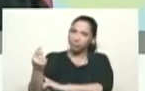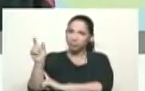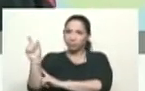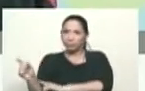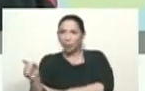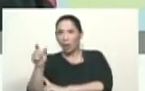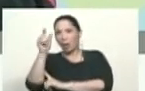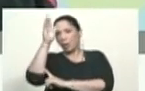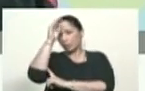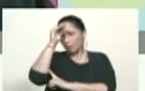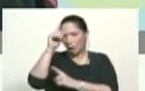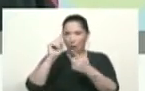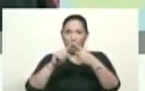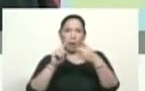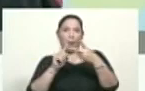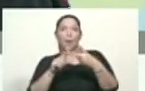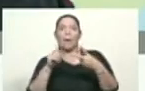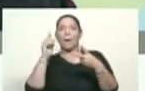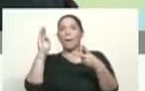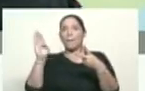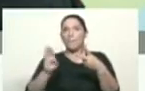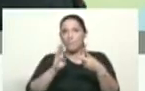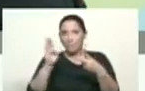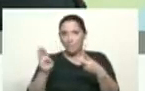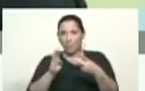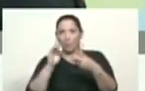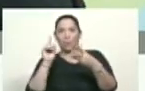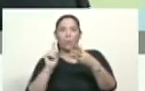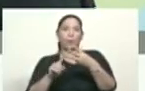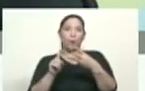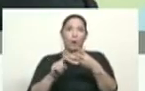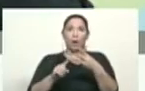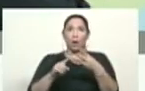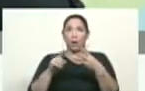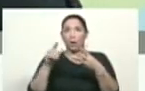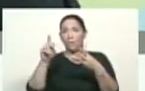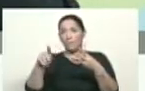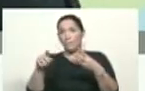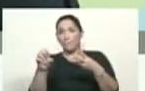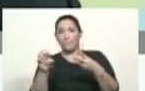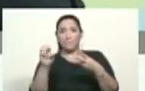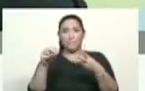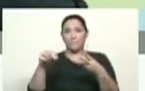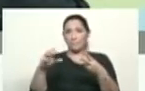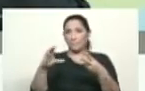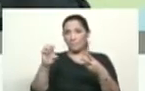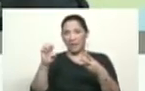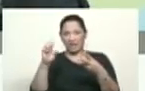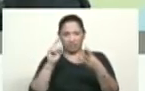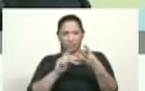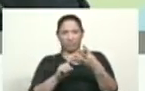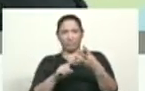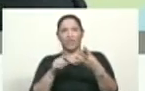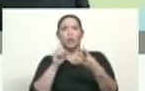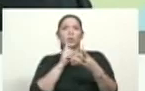Mike Pence, a Mike Pompeo y a todos esos, bueno, los llaman halcones, pero no hay